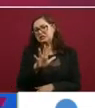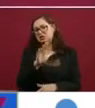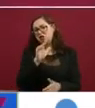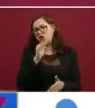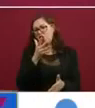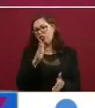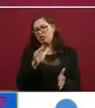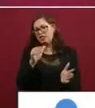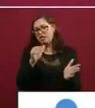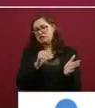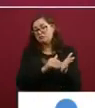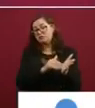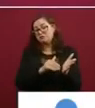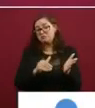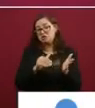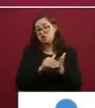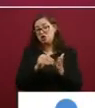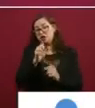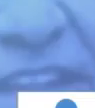5 o 10 mil millones de años.